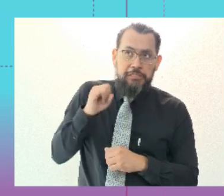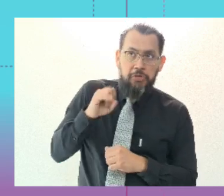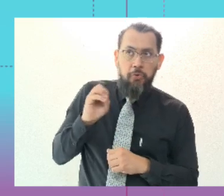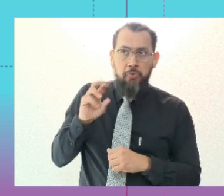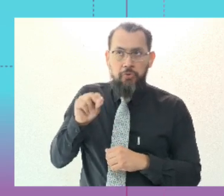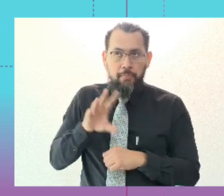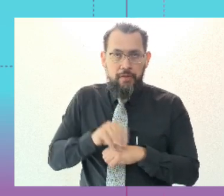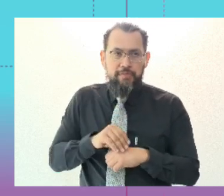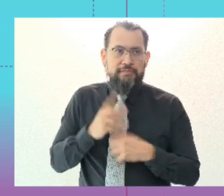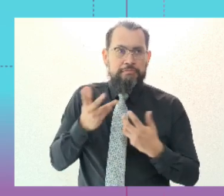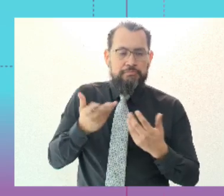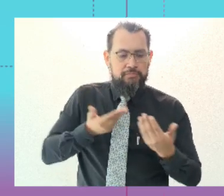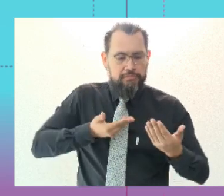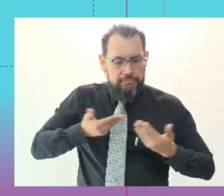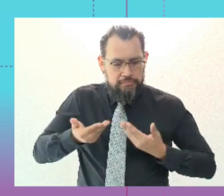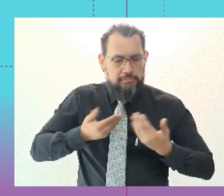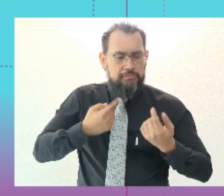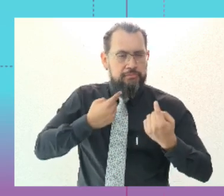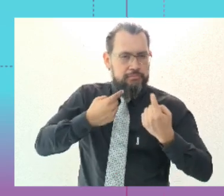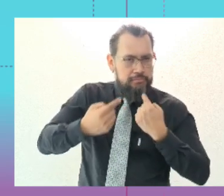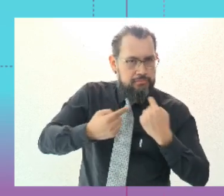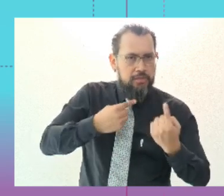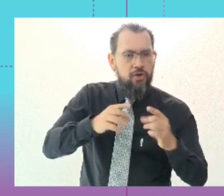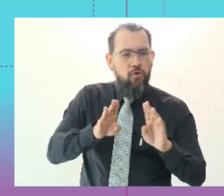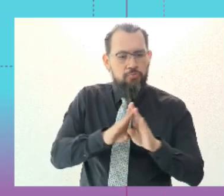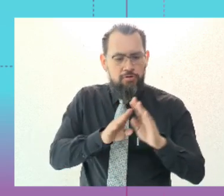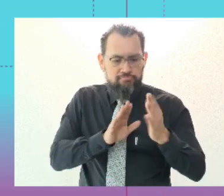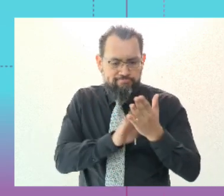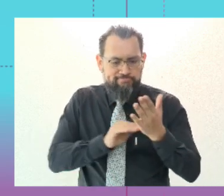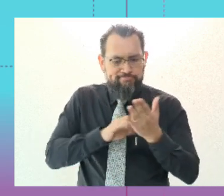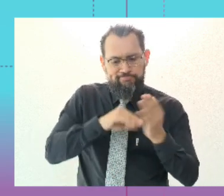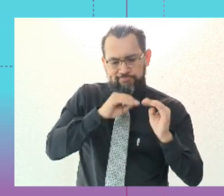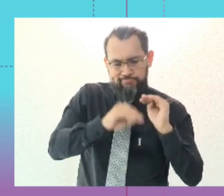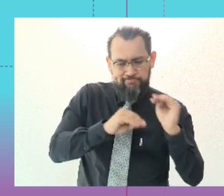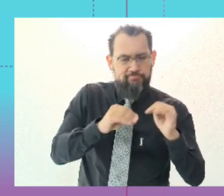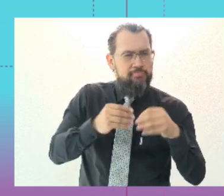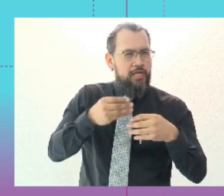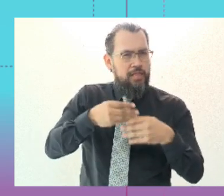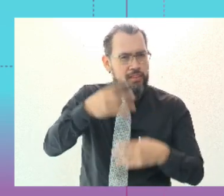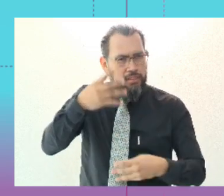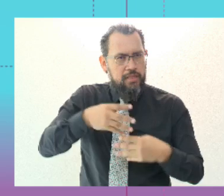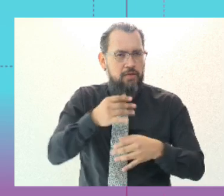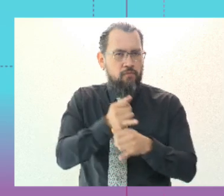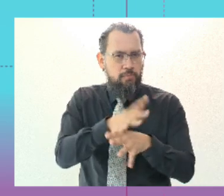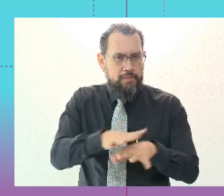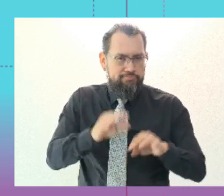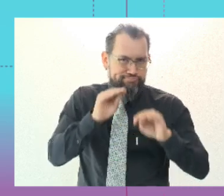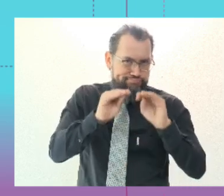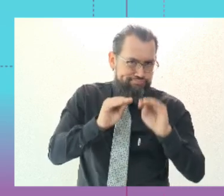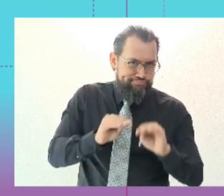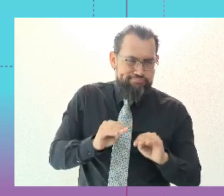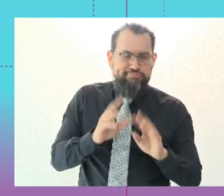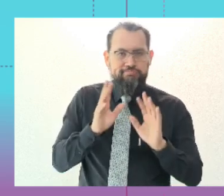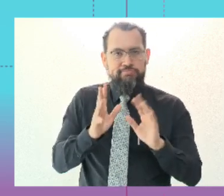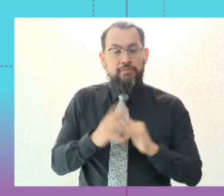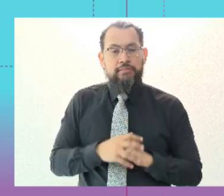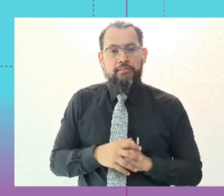conlleva tener que construir documentos, sistemas, bases de datos. Y lo que se realizó durante un